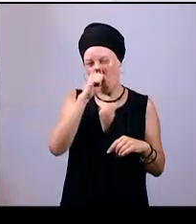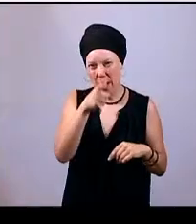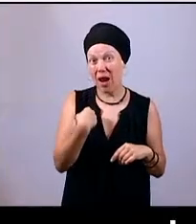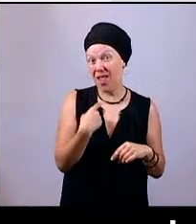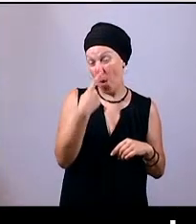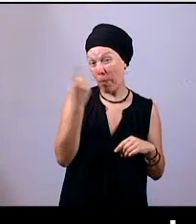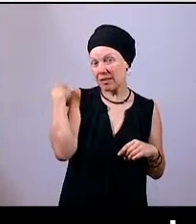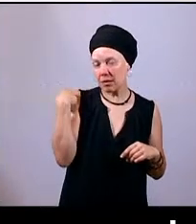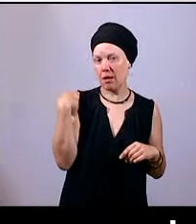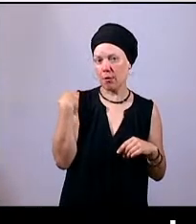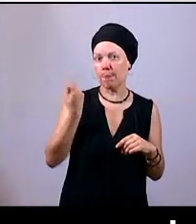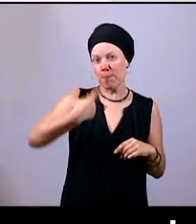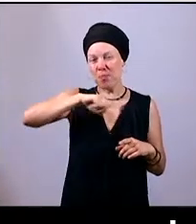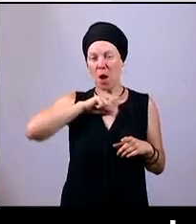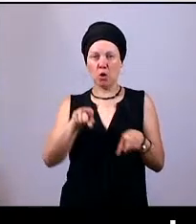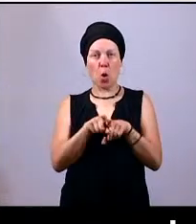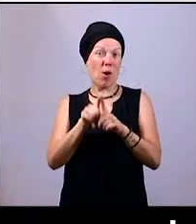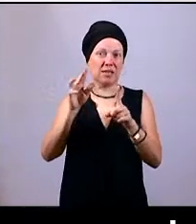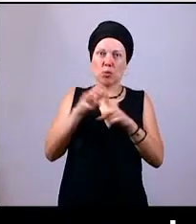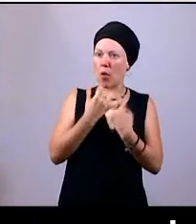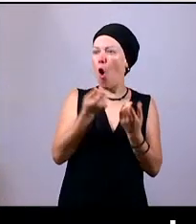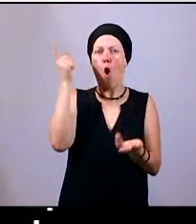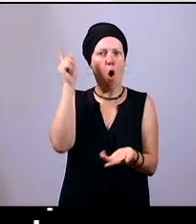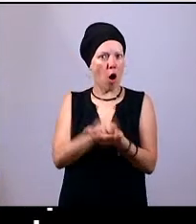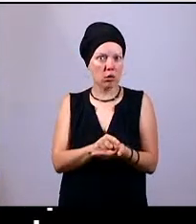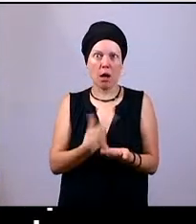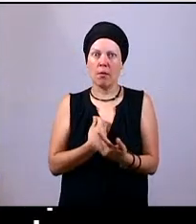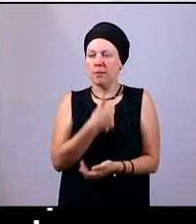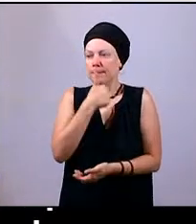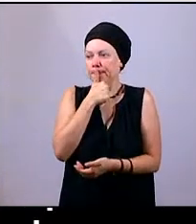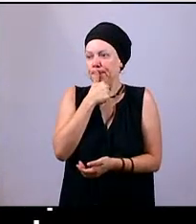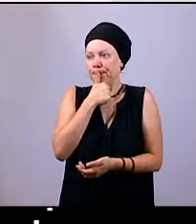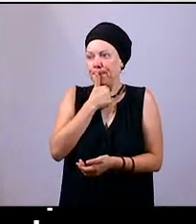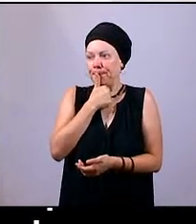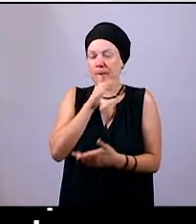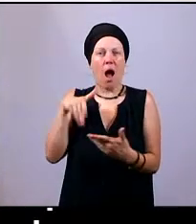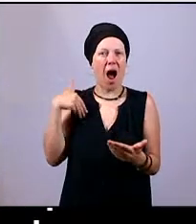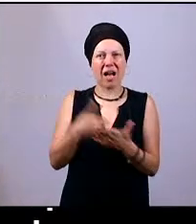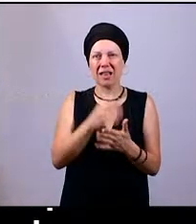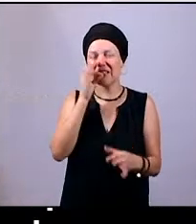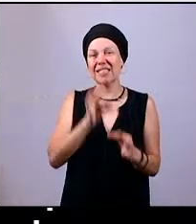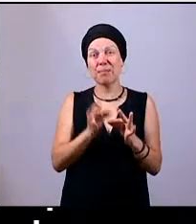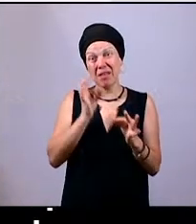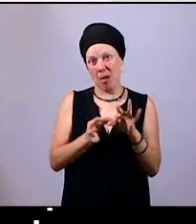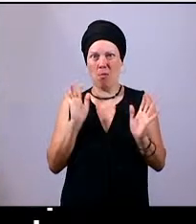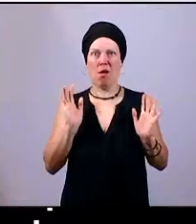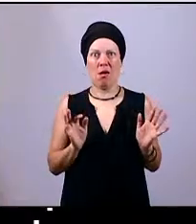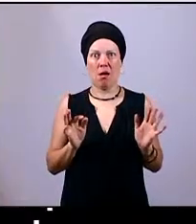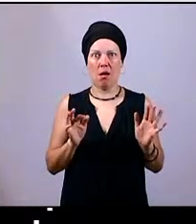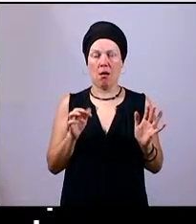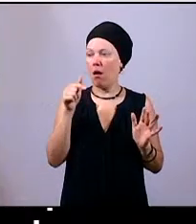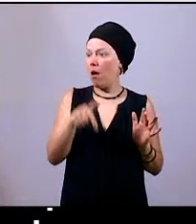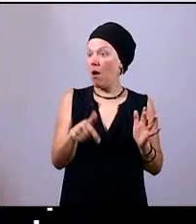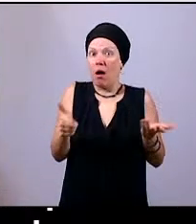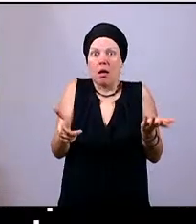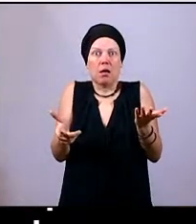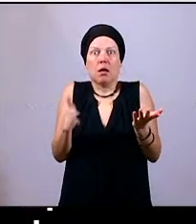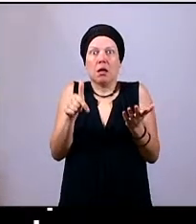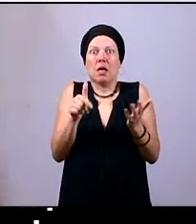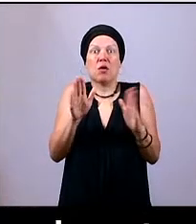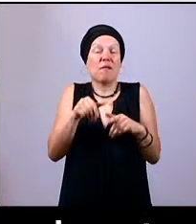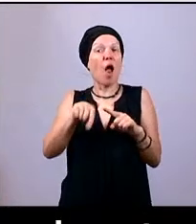año pasado estuvimos padeciendo esta situación de insuficiencia financiera hasta septiembre. Y esto es que no va a tener ningún tipo